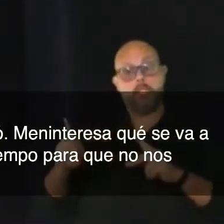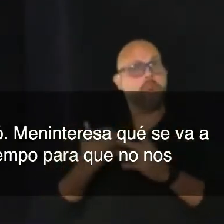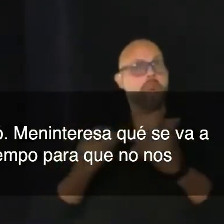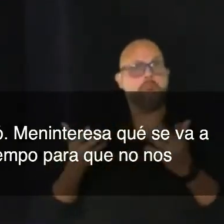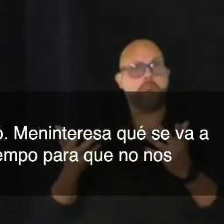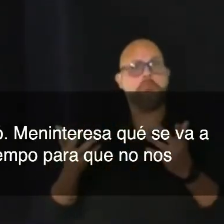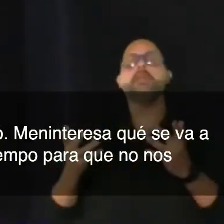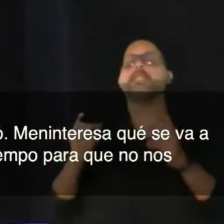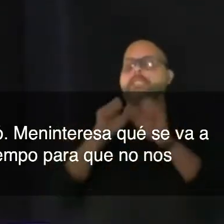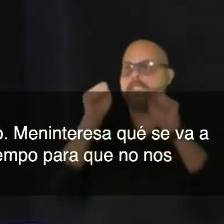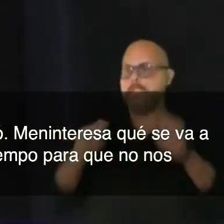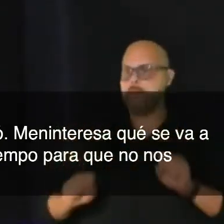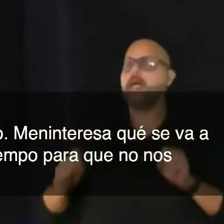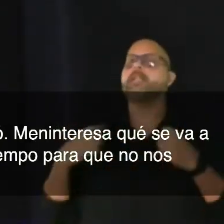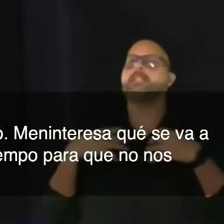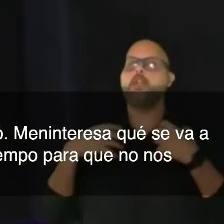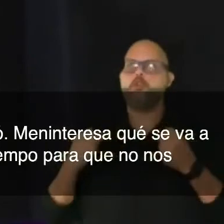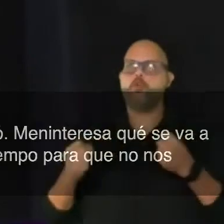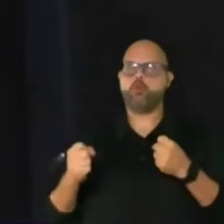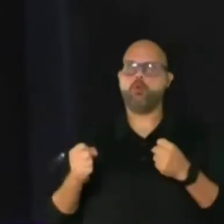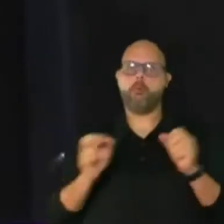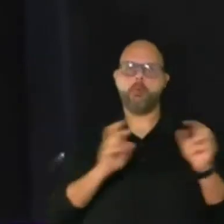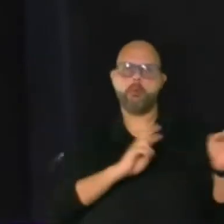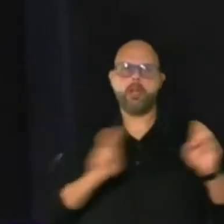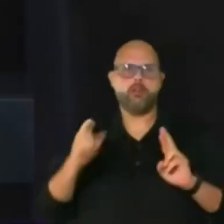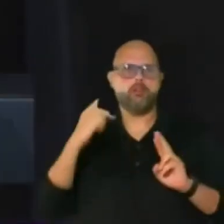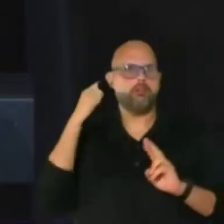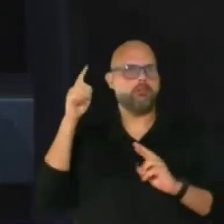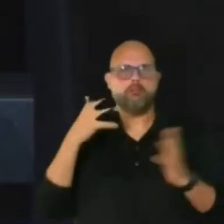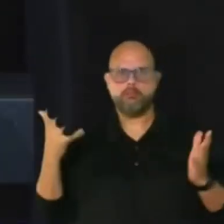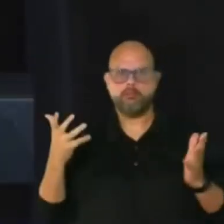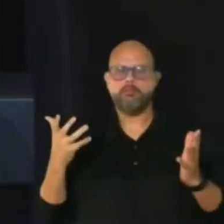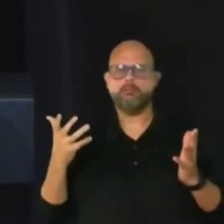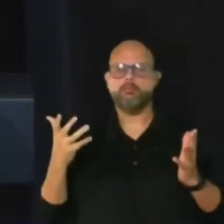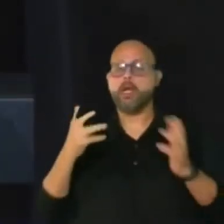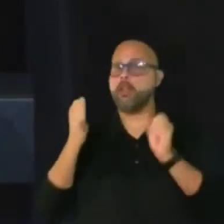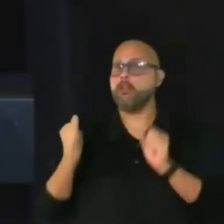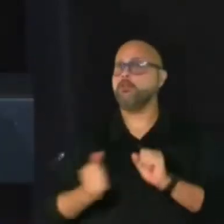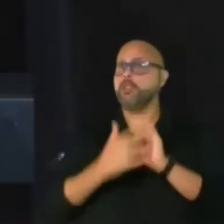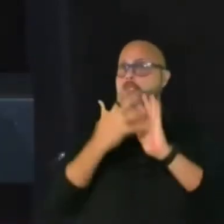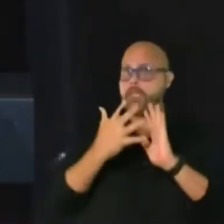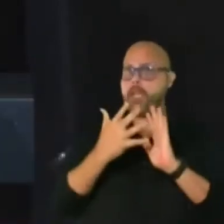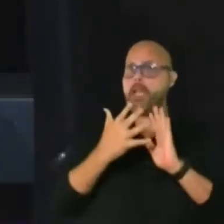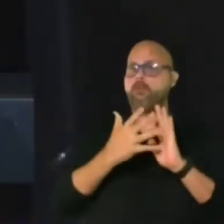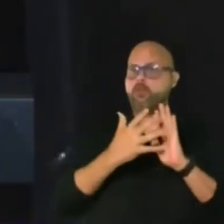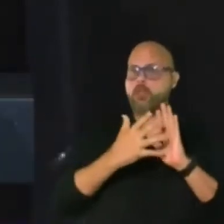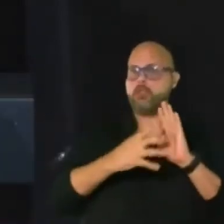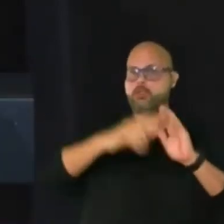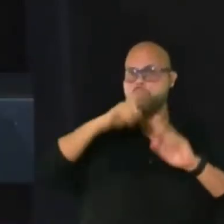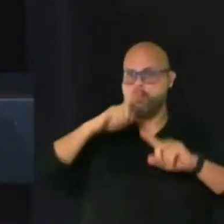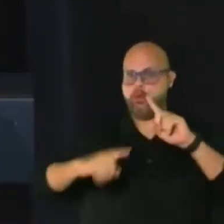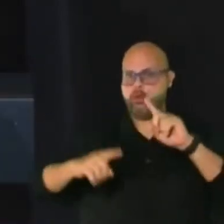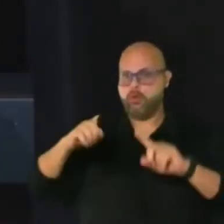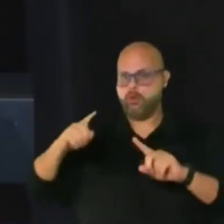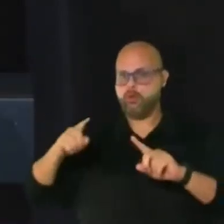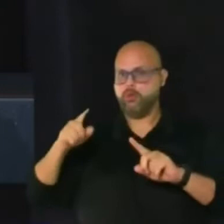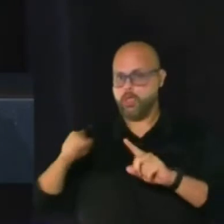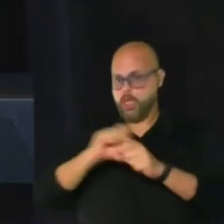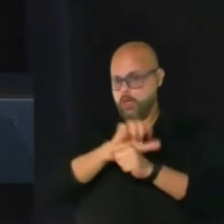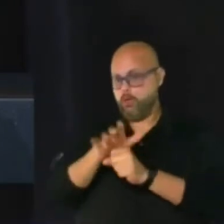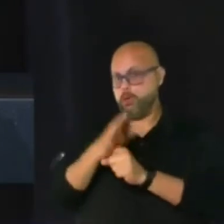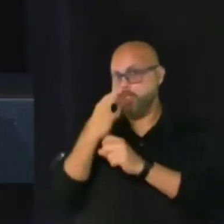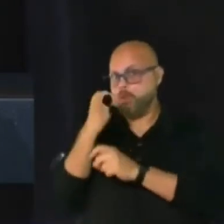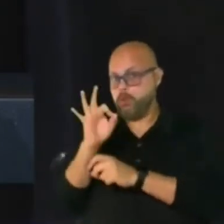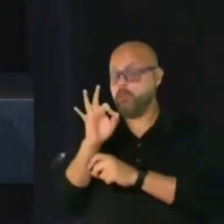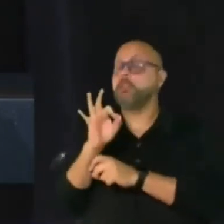esté preparado para enfrentar las fluctuaciones en los casos positivos de COVID-19 de una manera